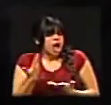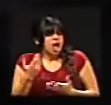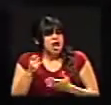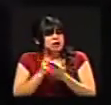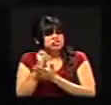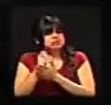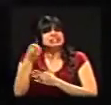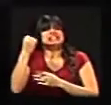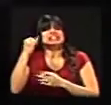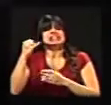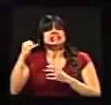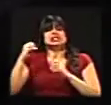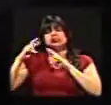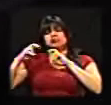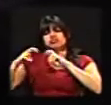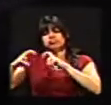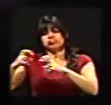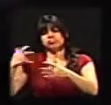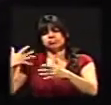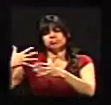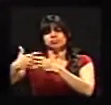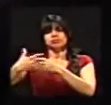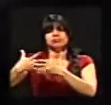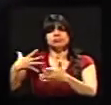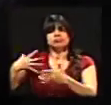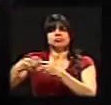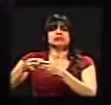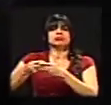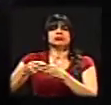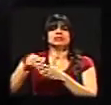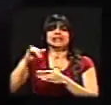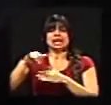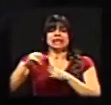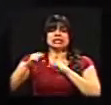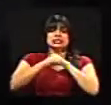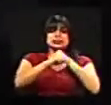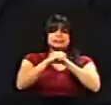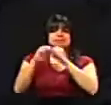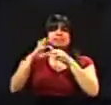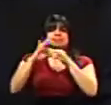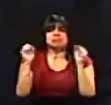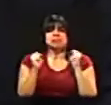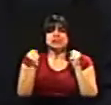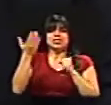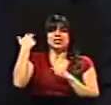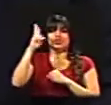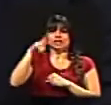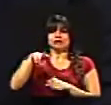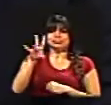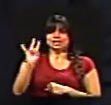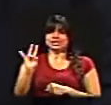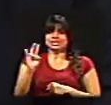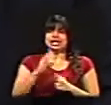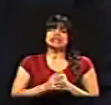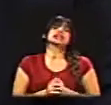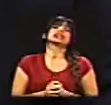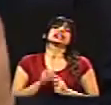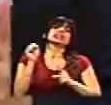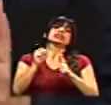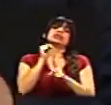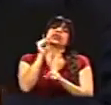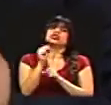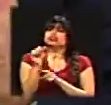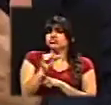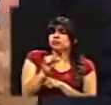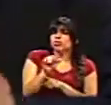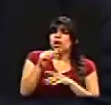una recapitulación, por llamarlo así, de lo que fue esa campaña de miedo en el 2007? ¿Las circunstancias son